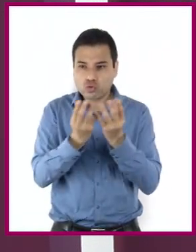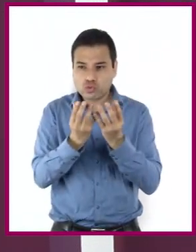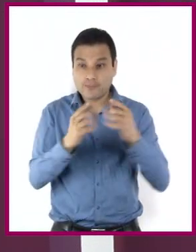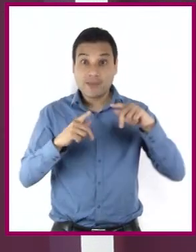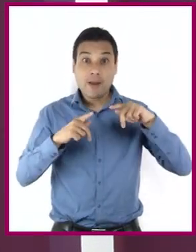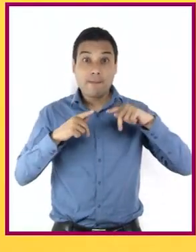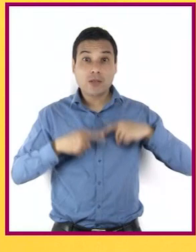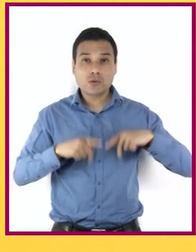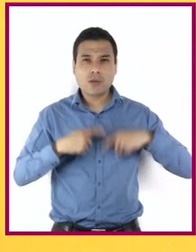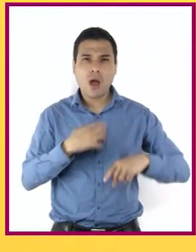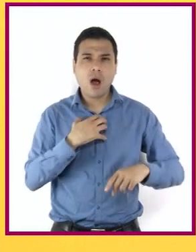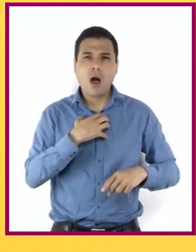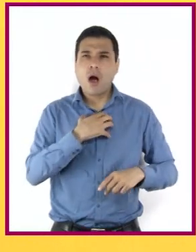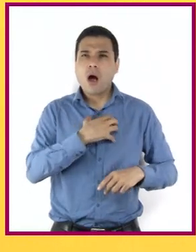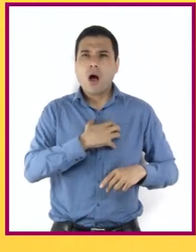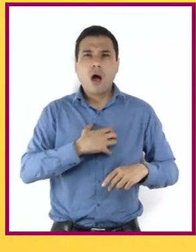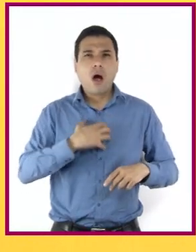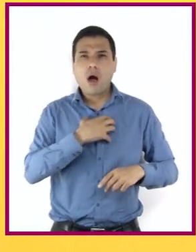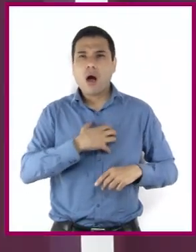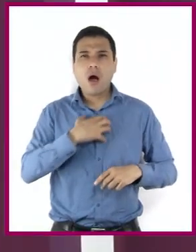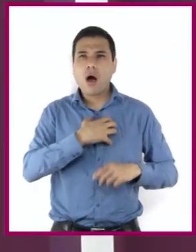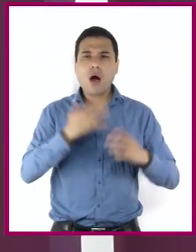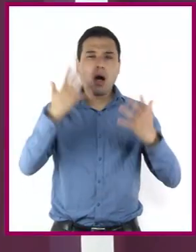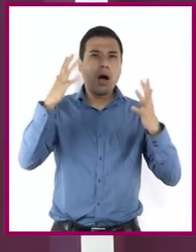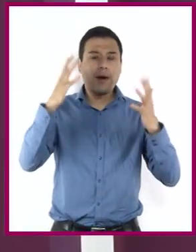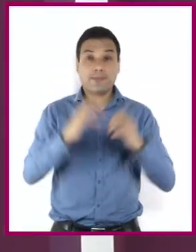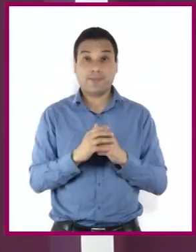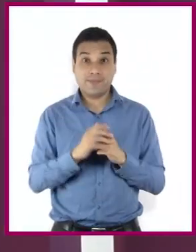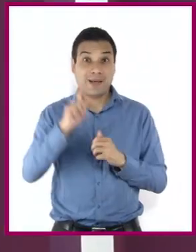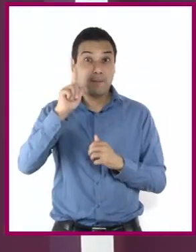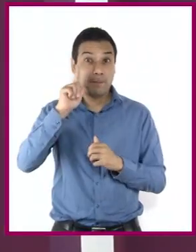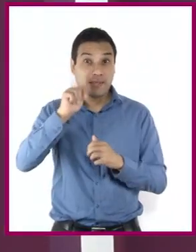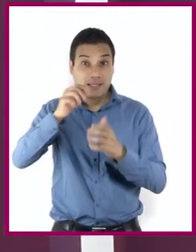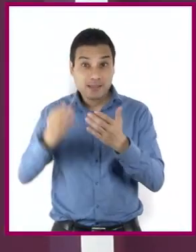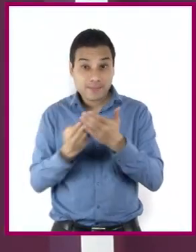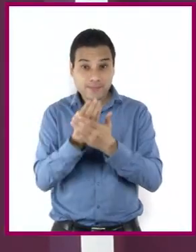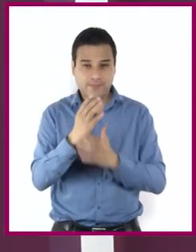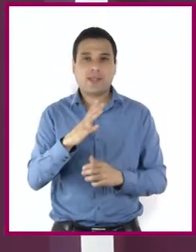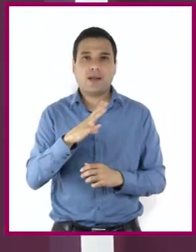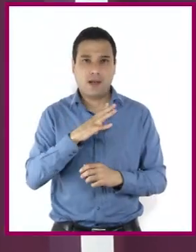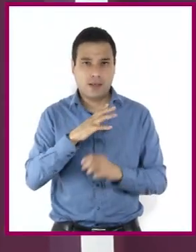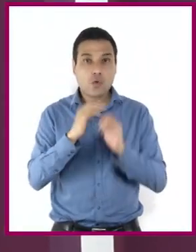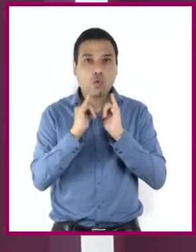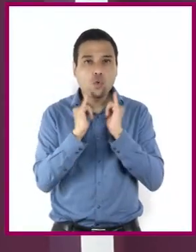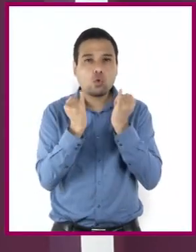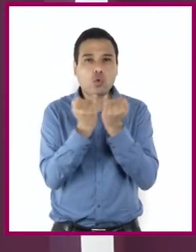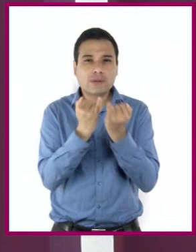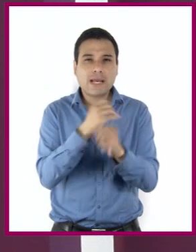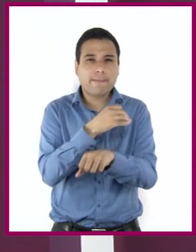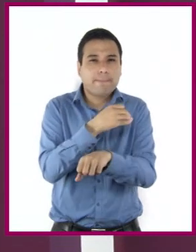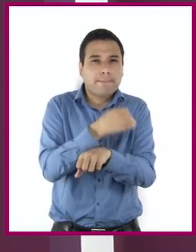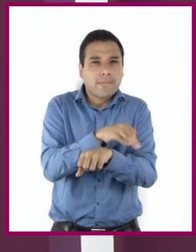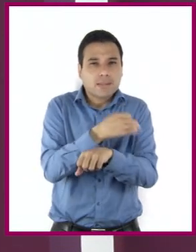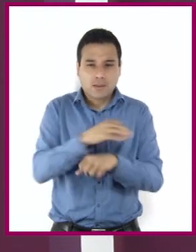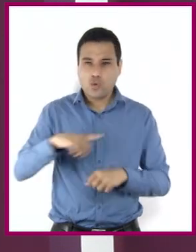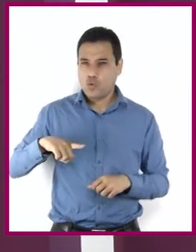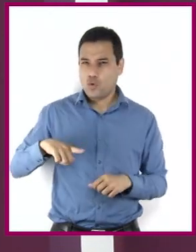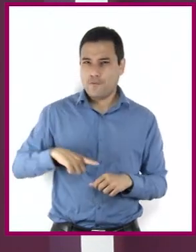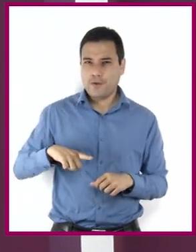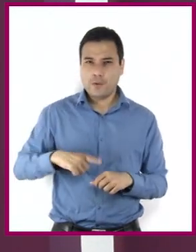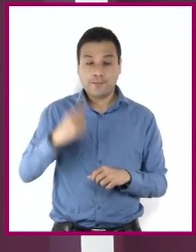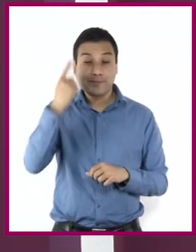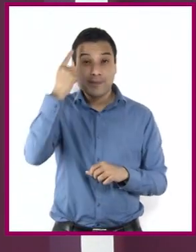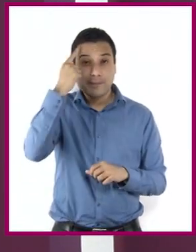sus habitantes. Al día siguiente, se reunió una junta provisional gubernativa para